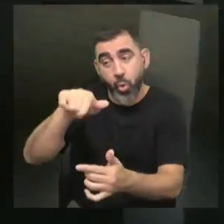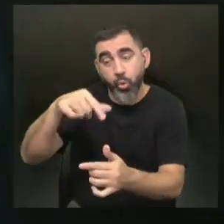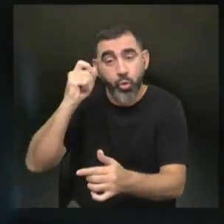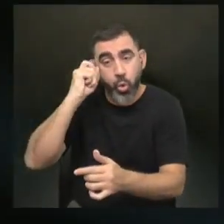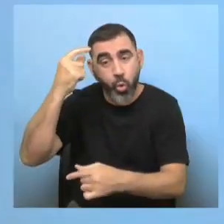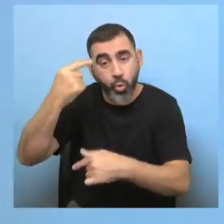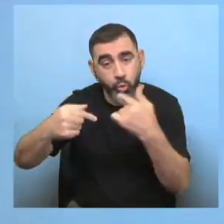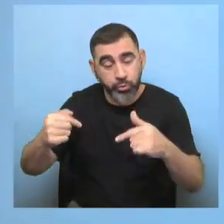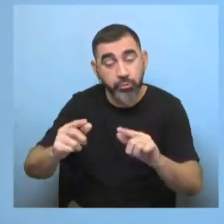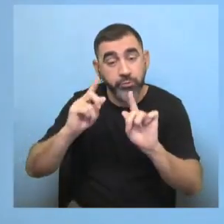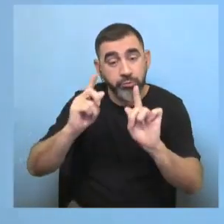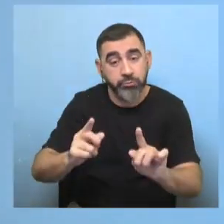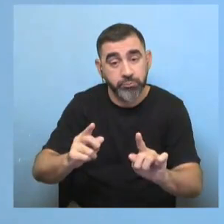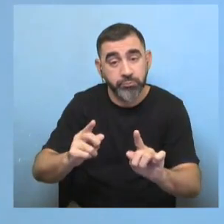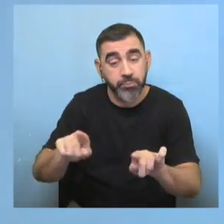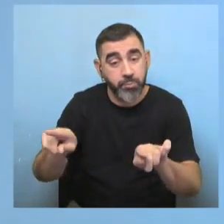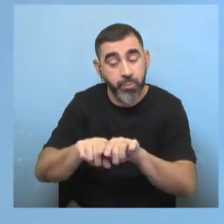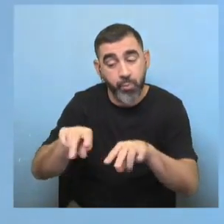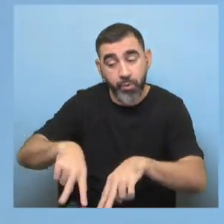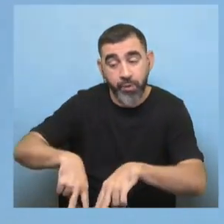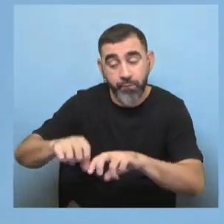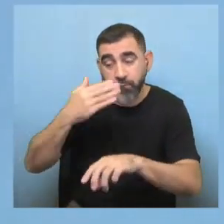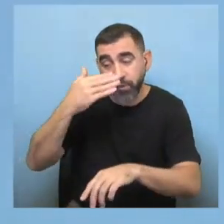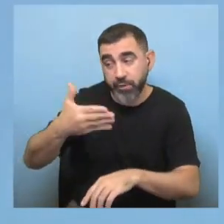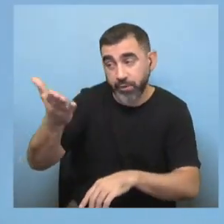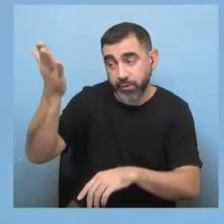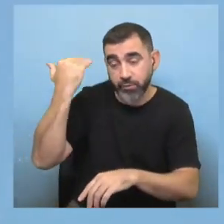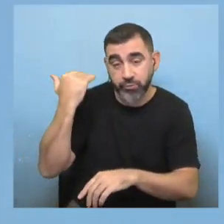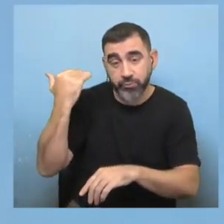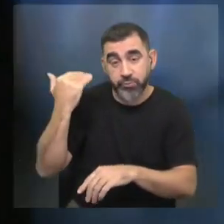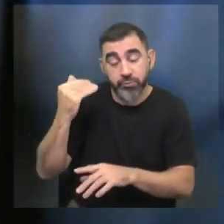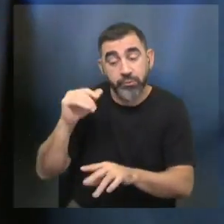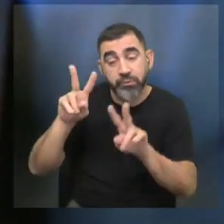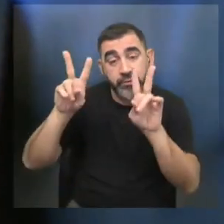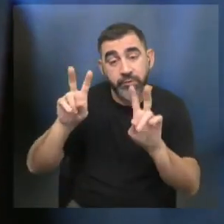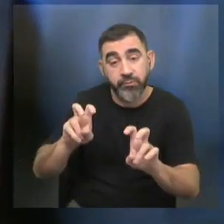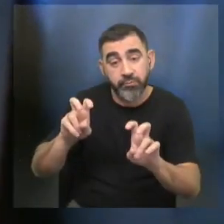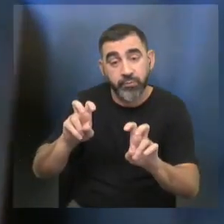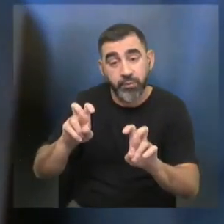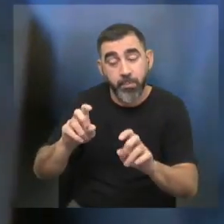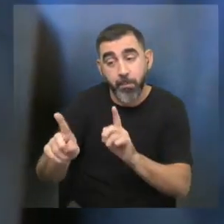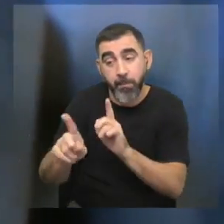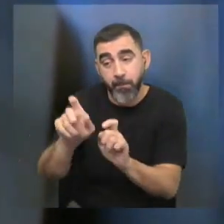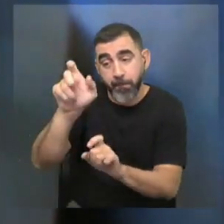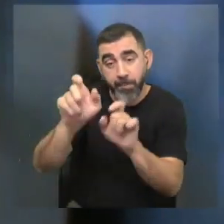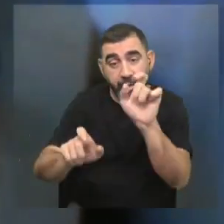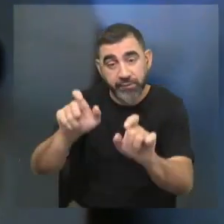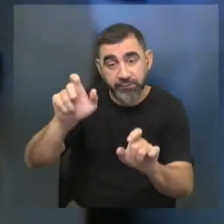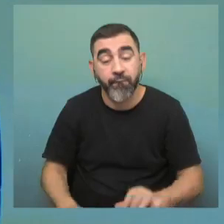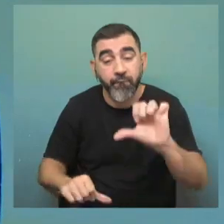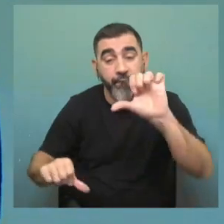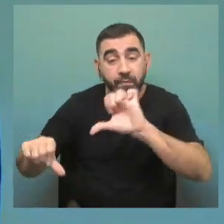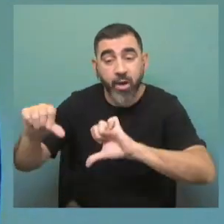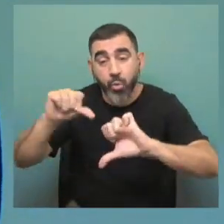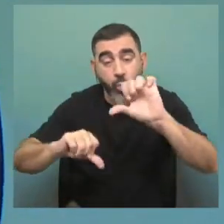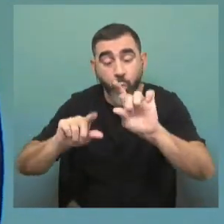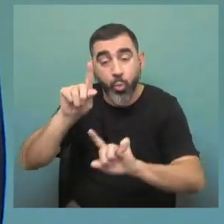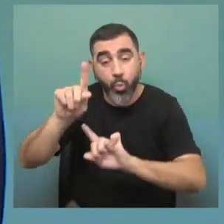de ficción, para invitar a ingresar al universo de 1930. Es el arco del primer gol de la historia de los